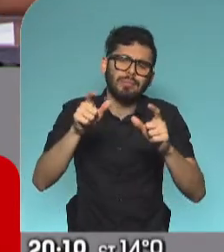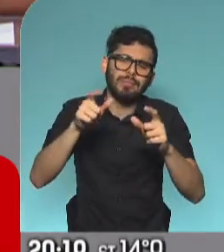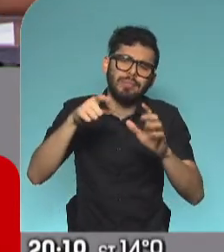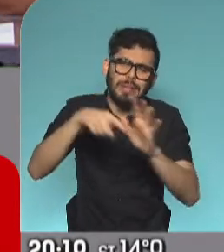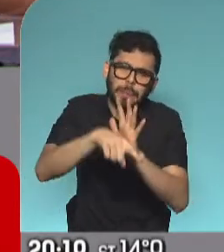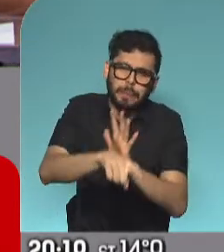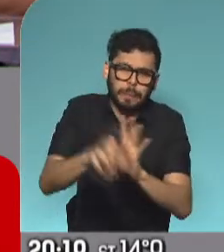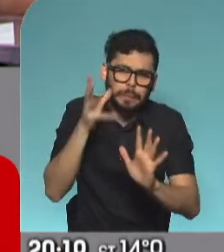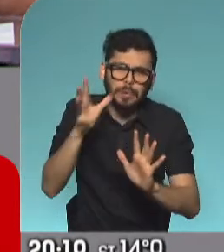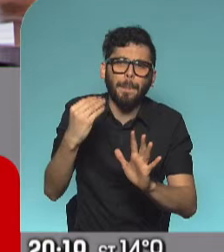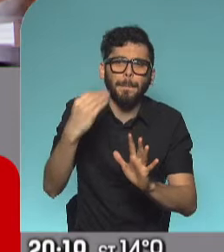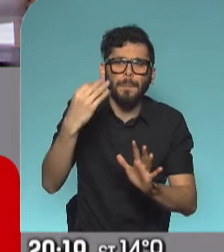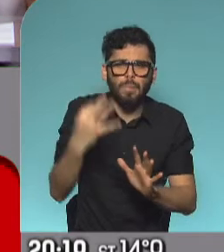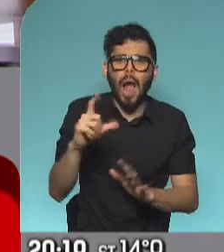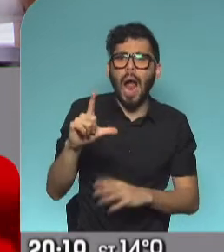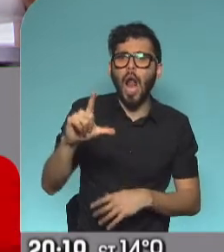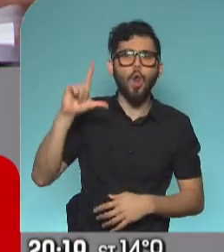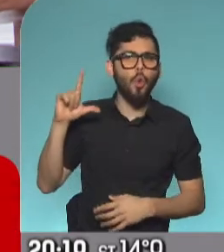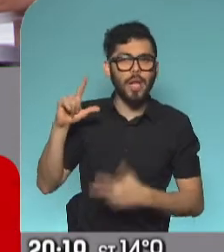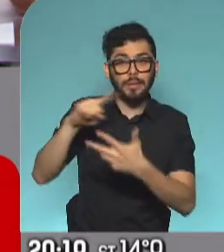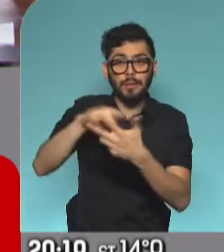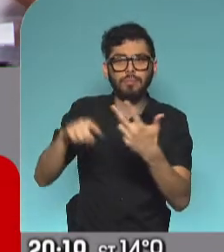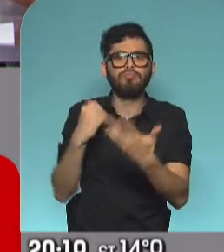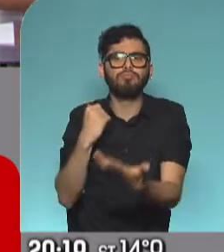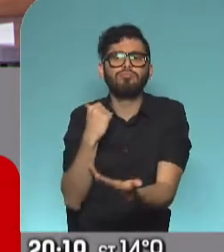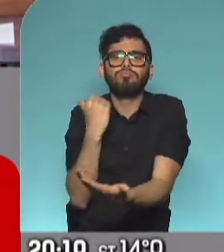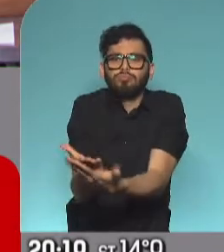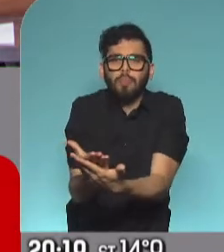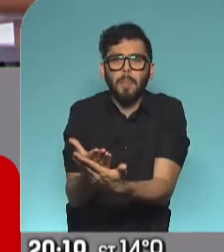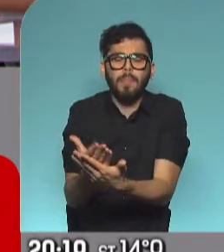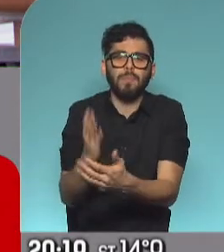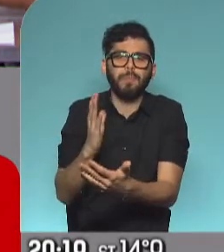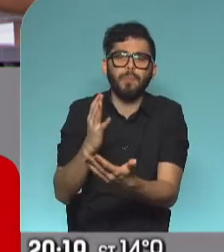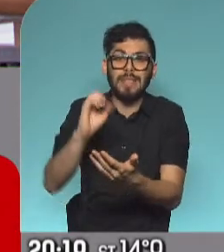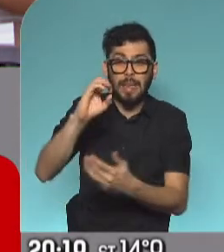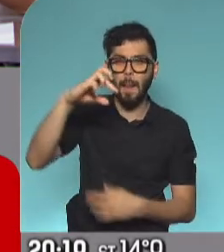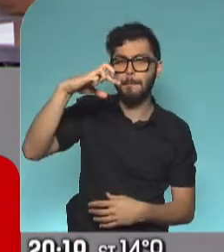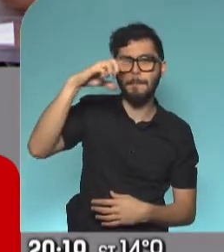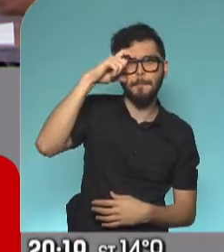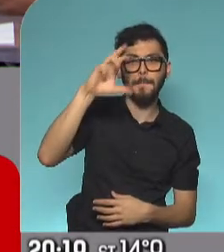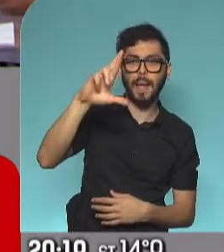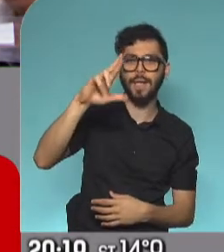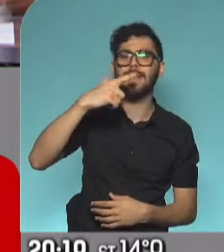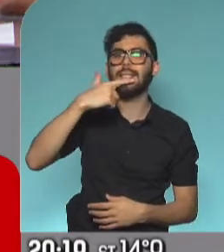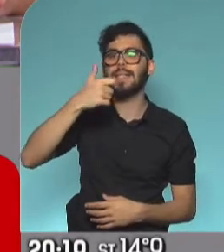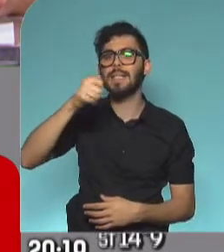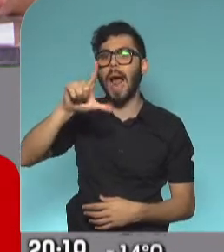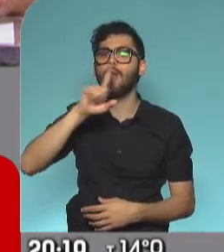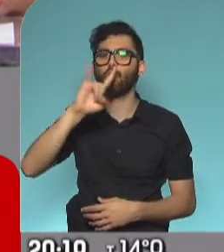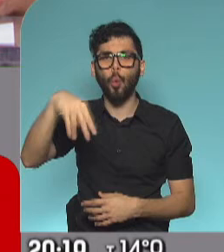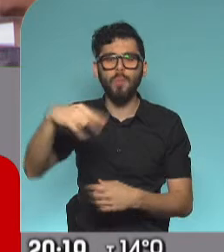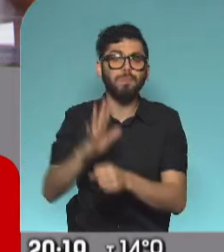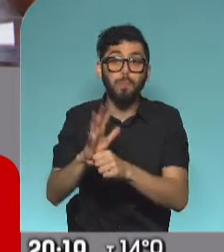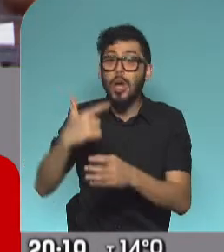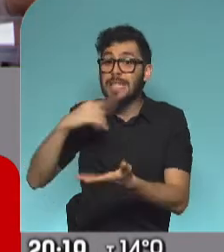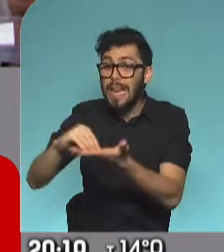la noche ellos habían presentado un per saltum a la Corte Suprema. Negado ayer. Claro, en realidad no sé si fue negado lo que